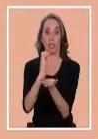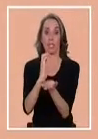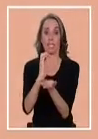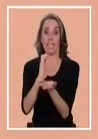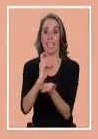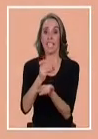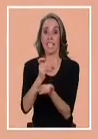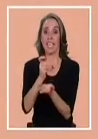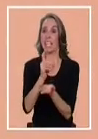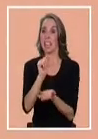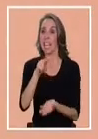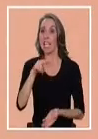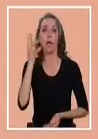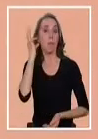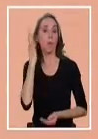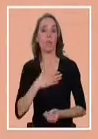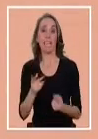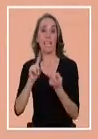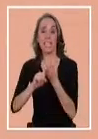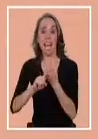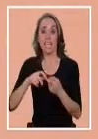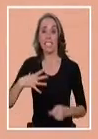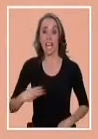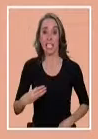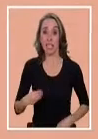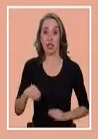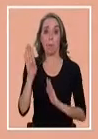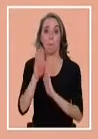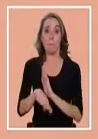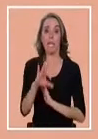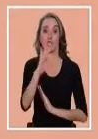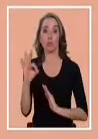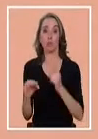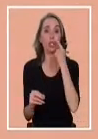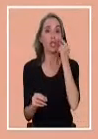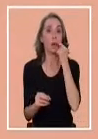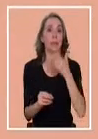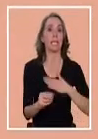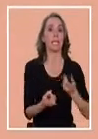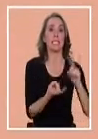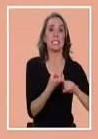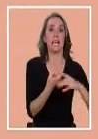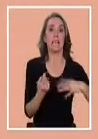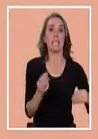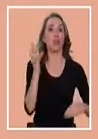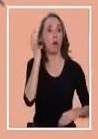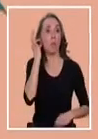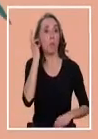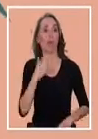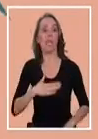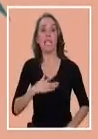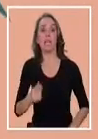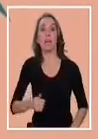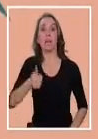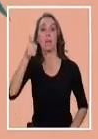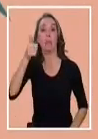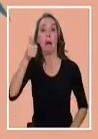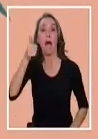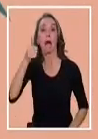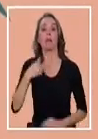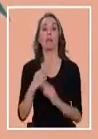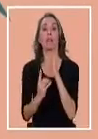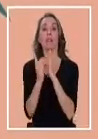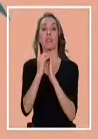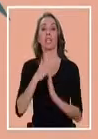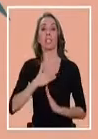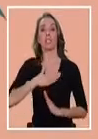las mujeres que quieren casarse y tener hijos son mucho menos que los hombres. Ahora ellas buscan principalmente su